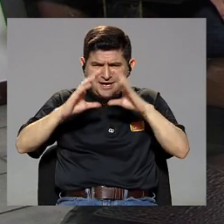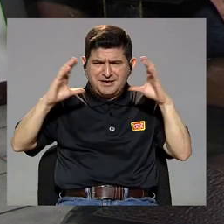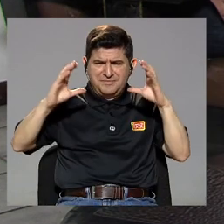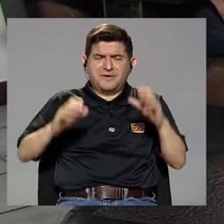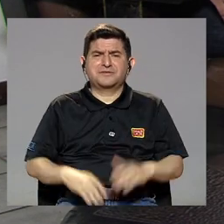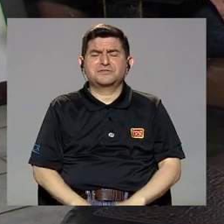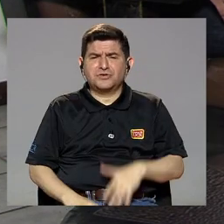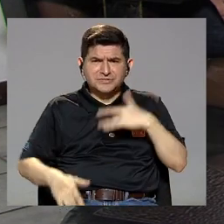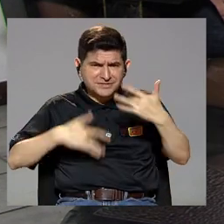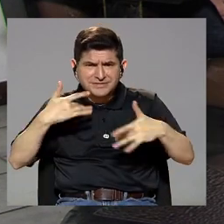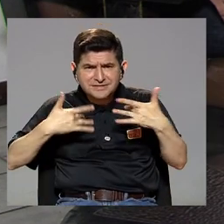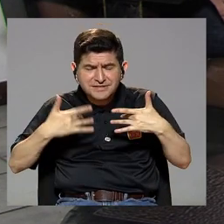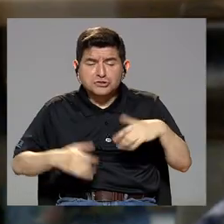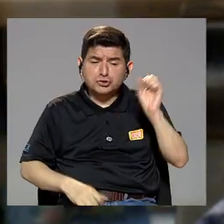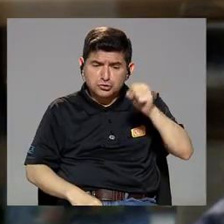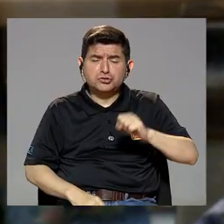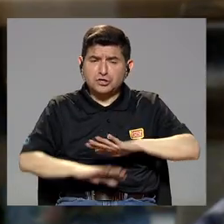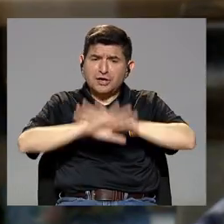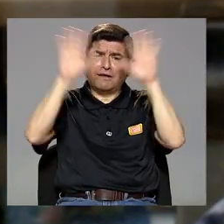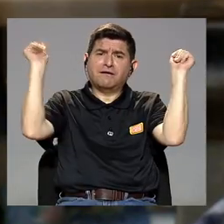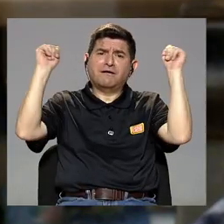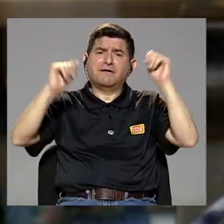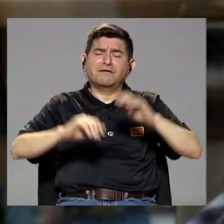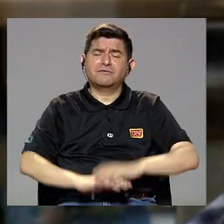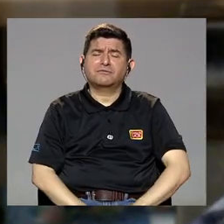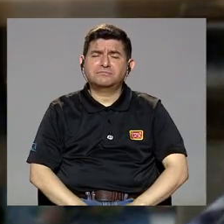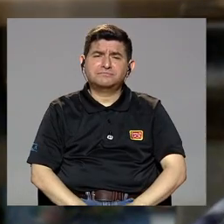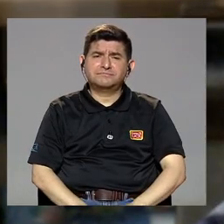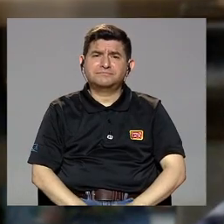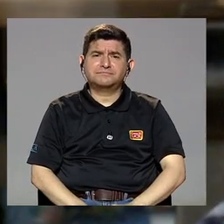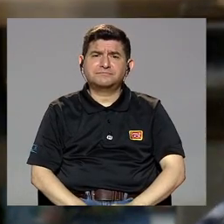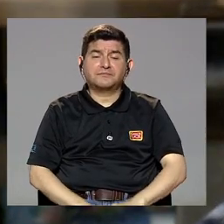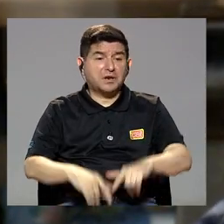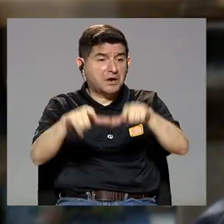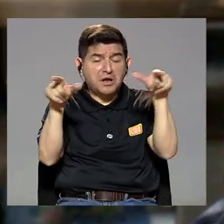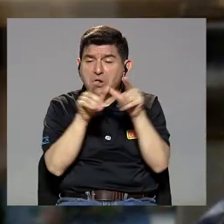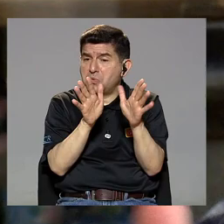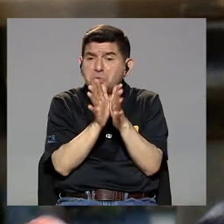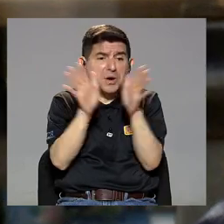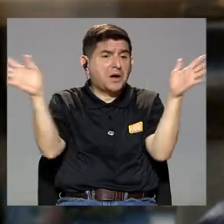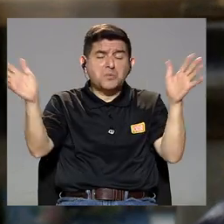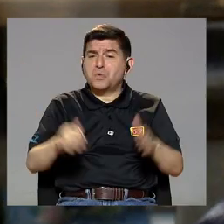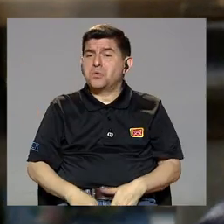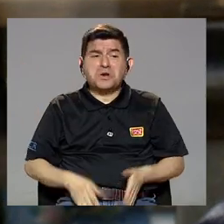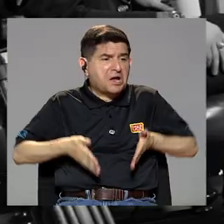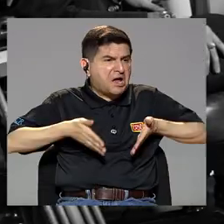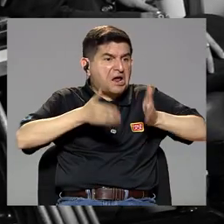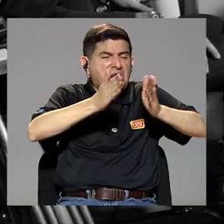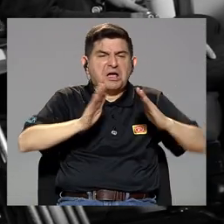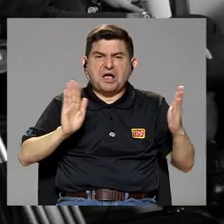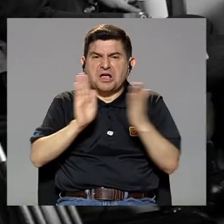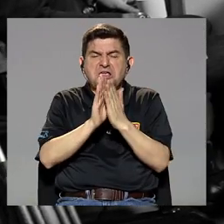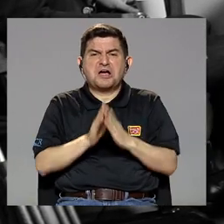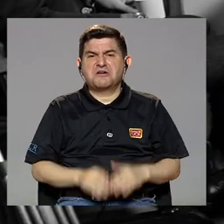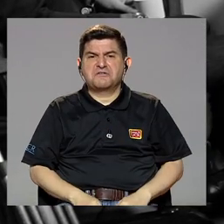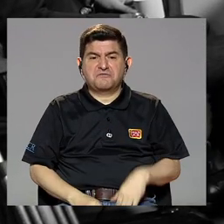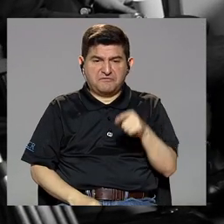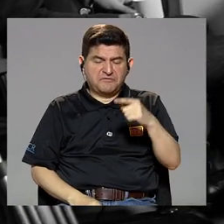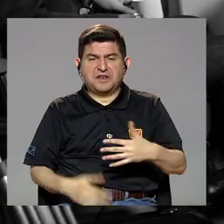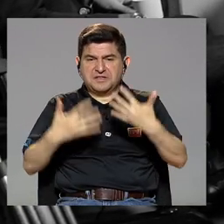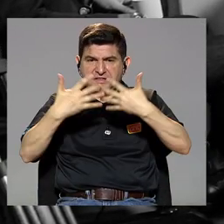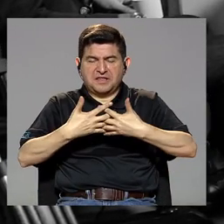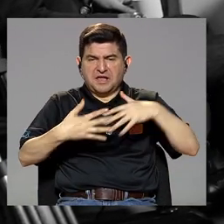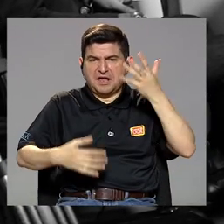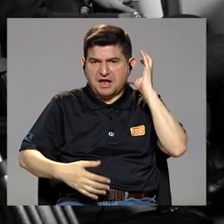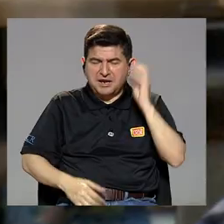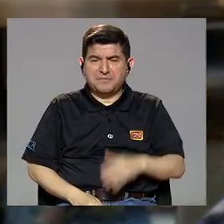flor de piel sí sí sí se hacían en lugares públicos en la calle frente a las radios y se hacían con